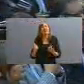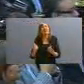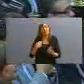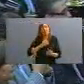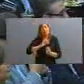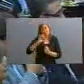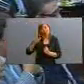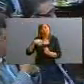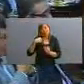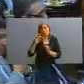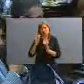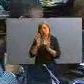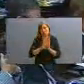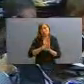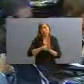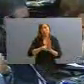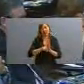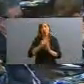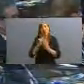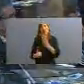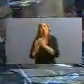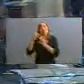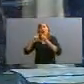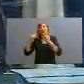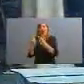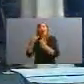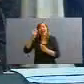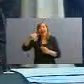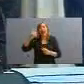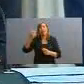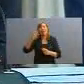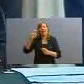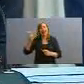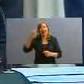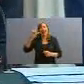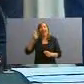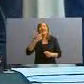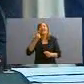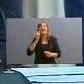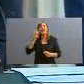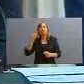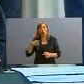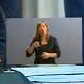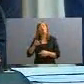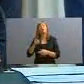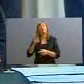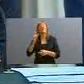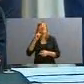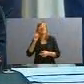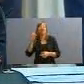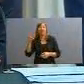al respecto, para crear la Cámara de Casación en lo civil y comercial, otra Cámara de Casación en